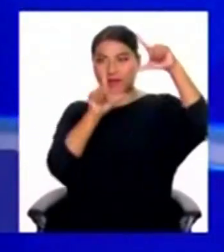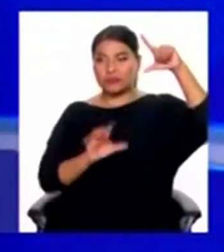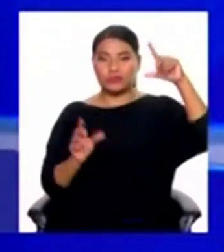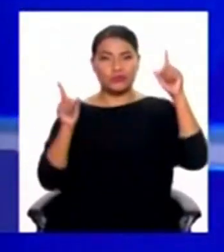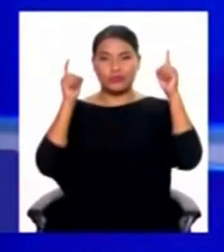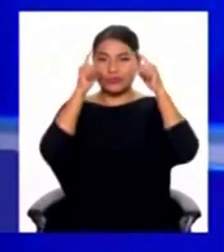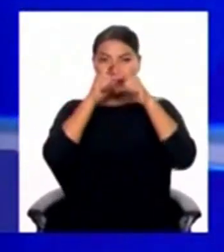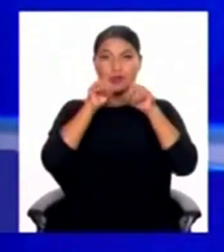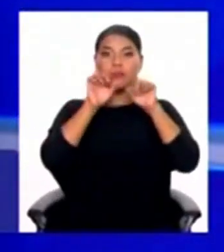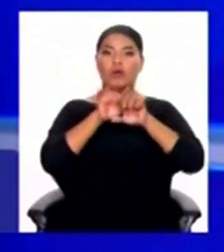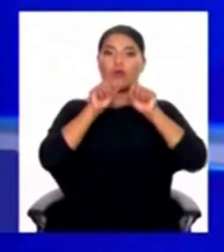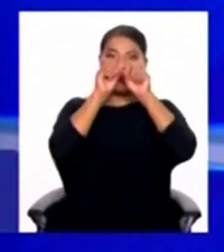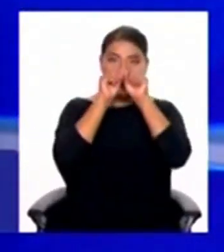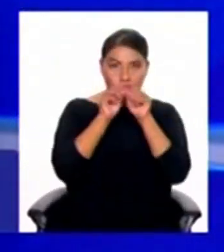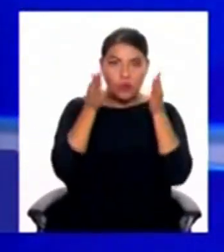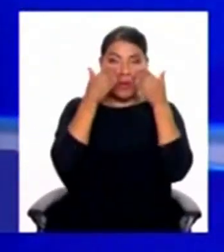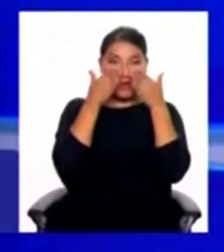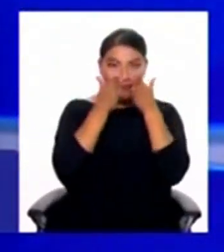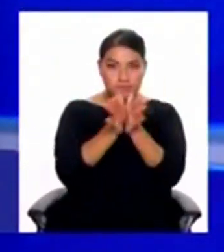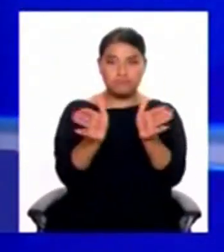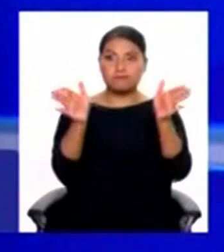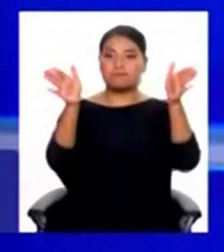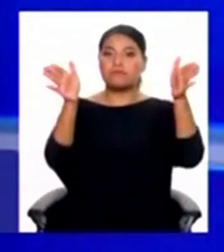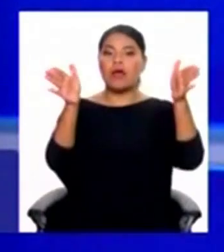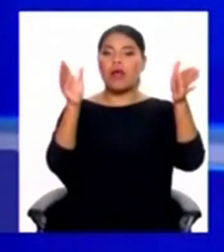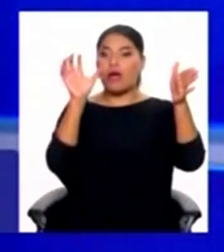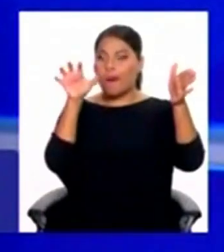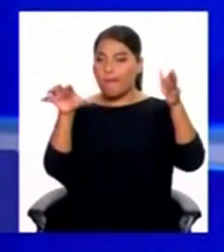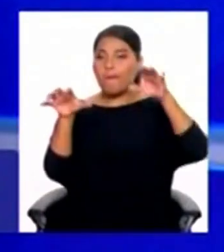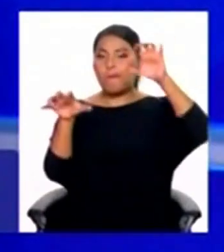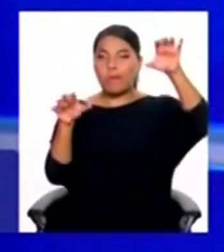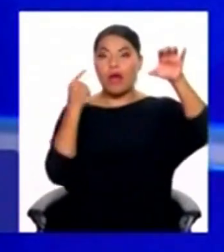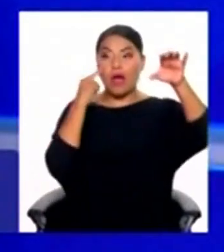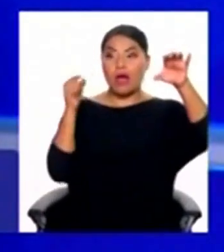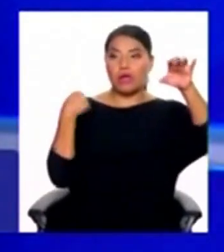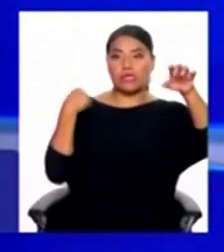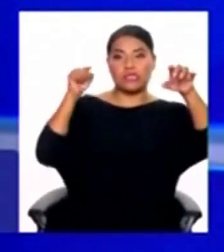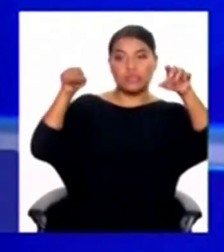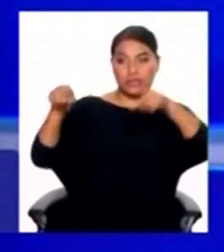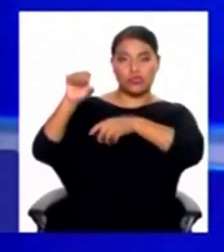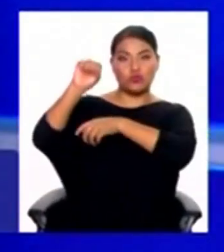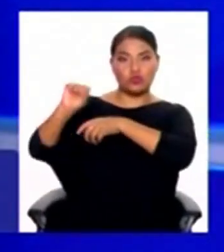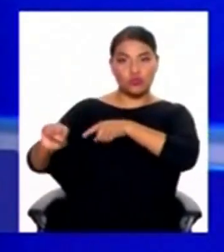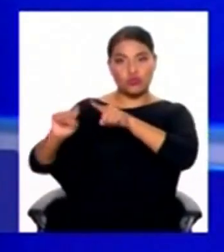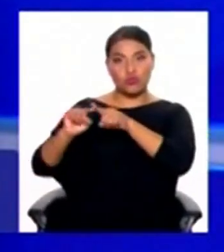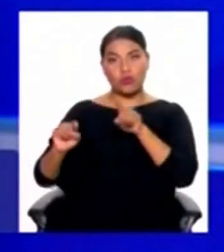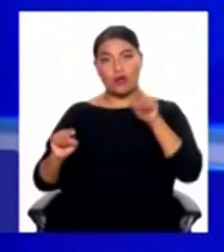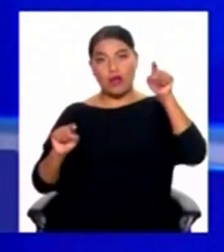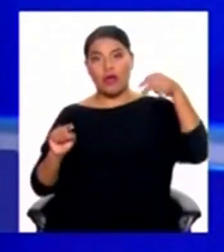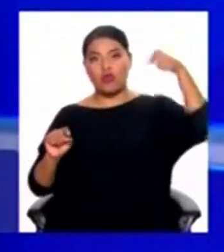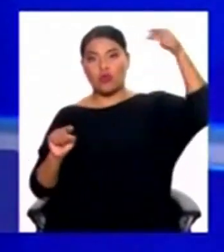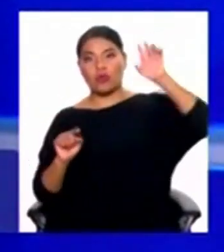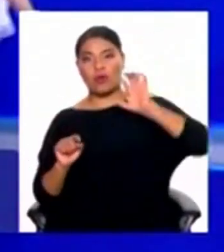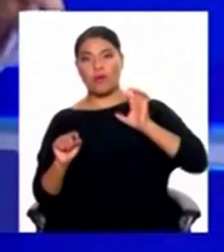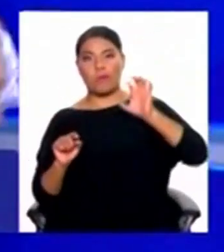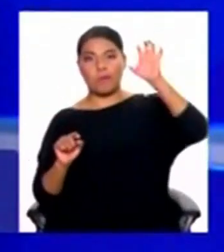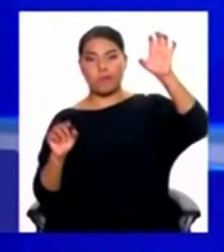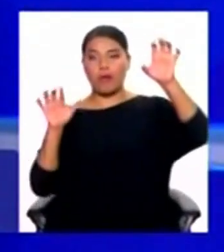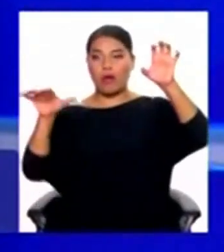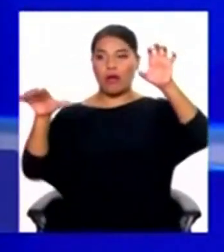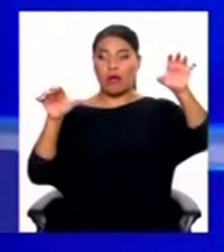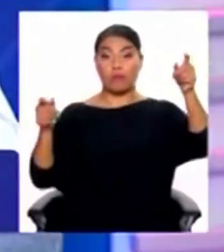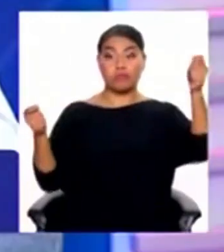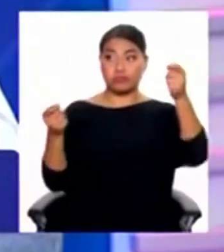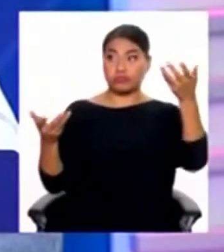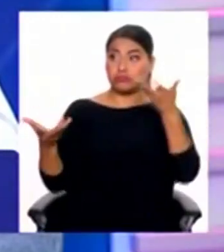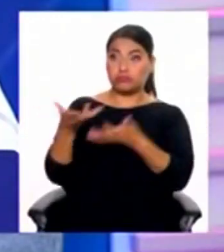territorio. El enfoque de regionalización es justamente decir, delego parte de estas competencias para que nos podamos gobernar de manera integral.